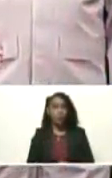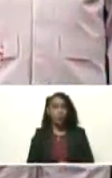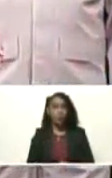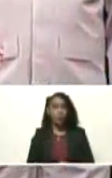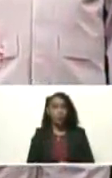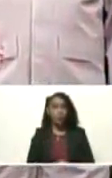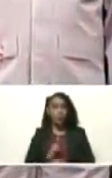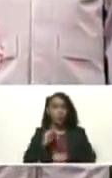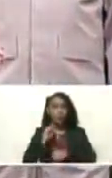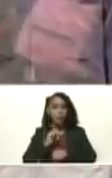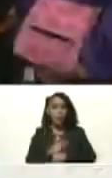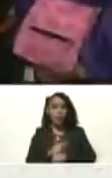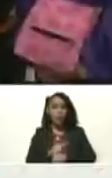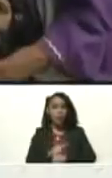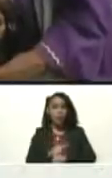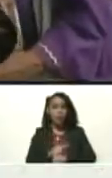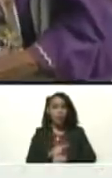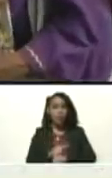Desde temprano.